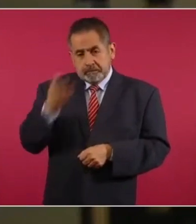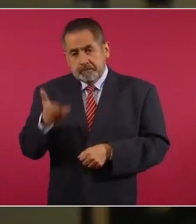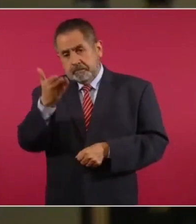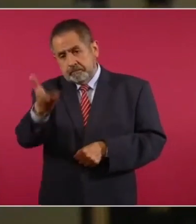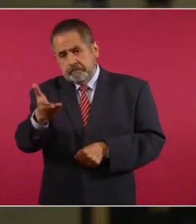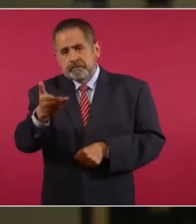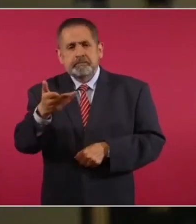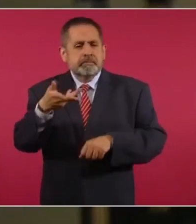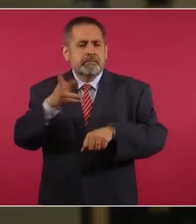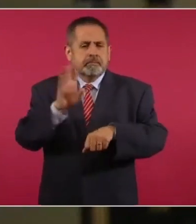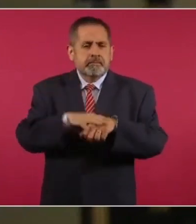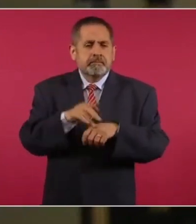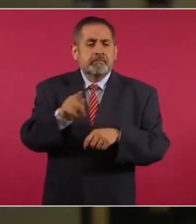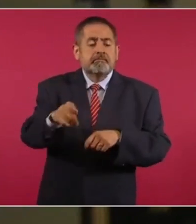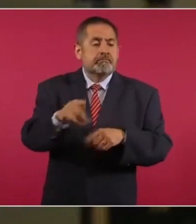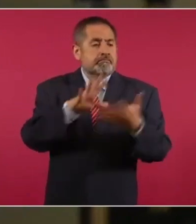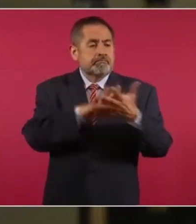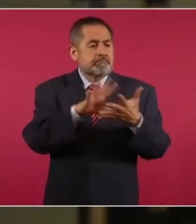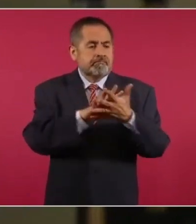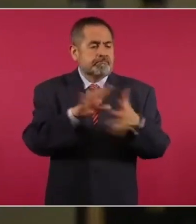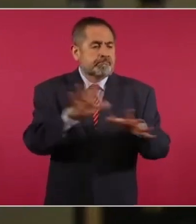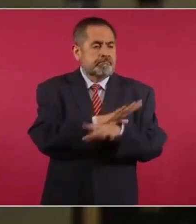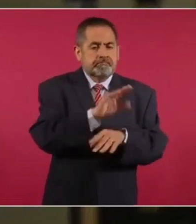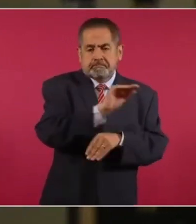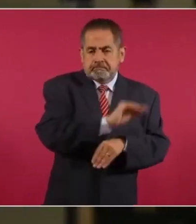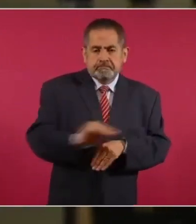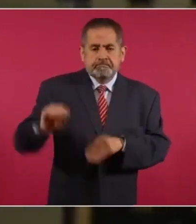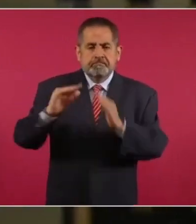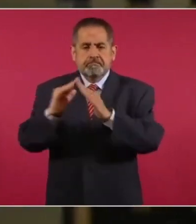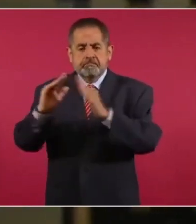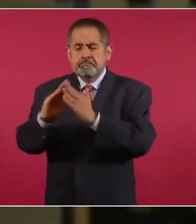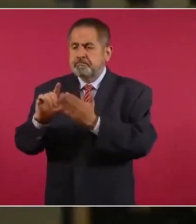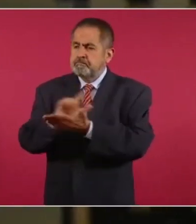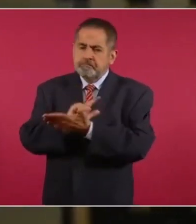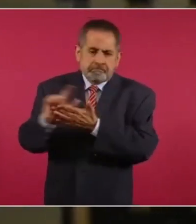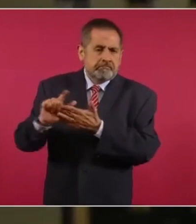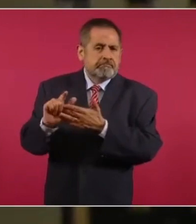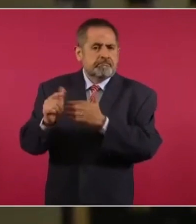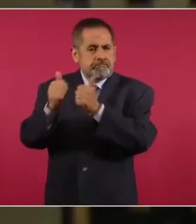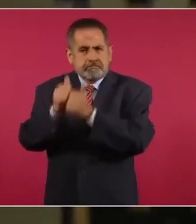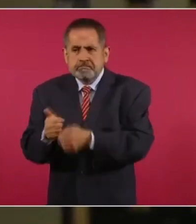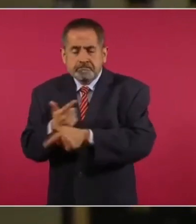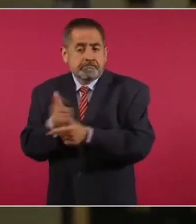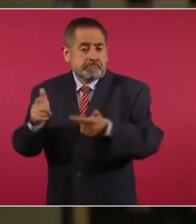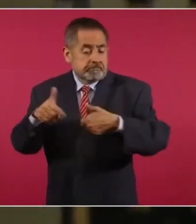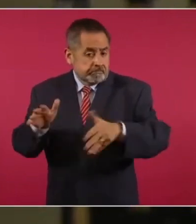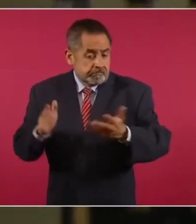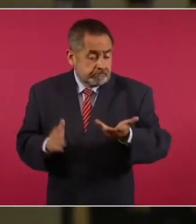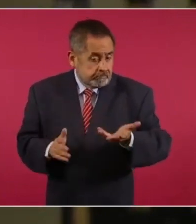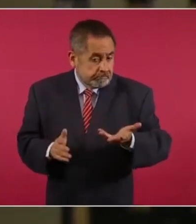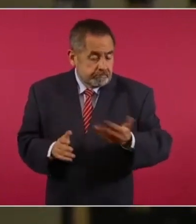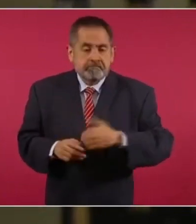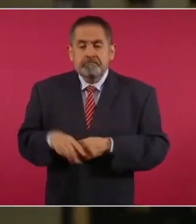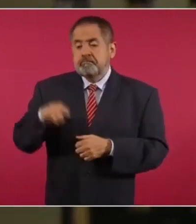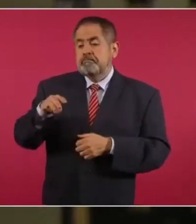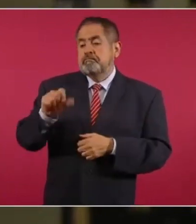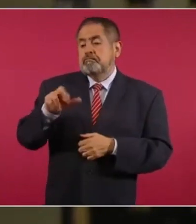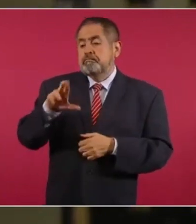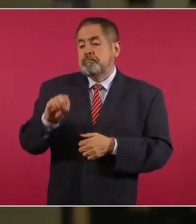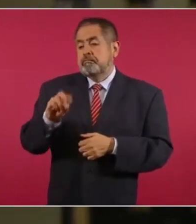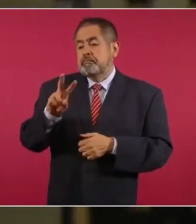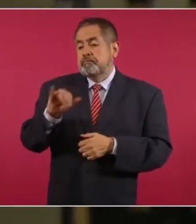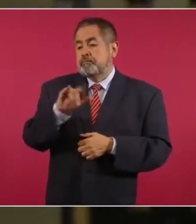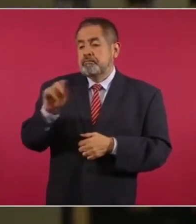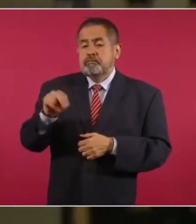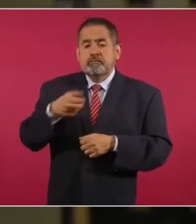pide se le otorgue la prisión domiciliaria, indulto total y libertad en proceso. Cabe mencionar que pues Mario Ernesto Villanueva ya